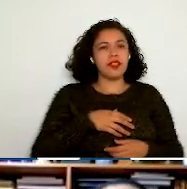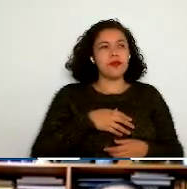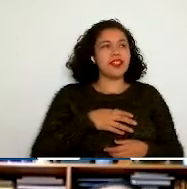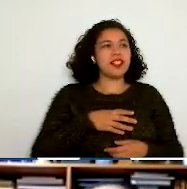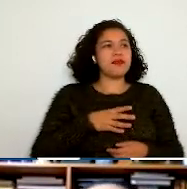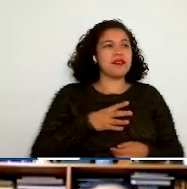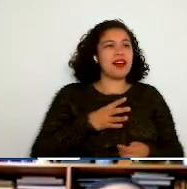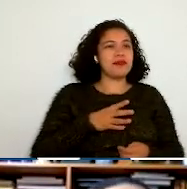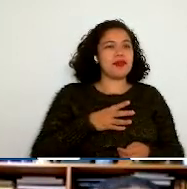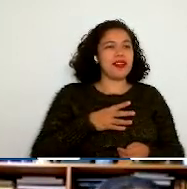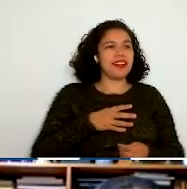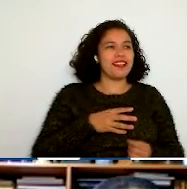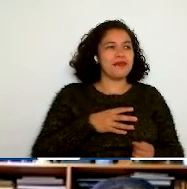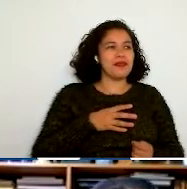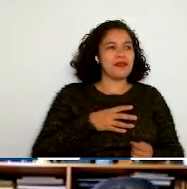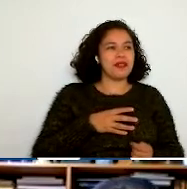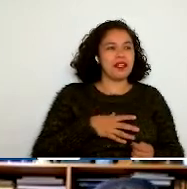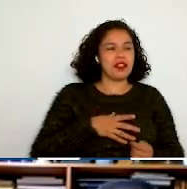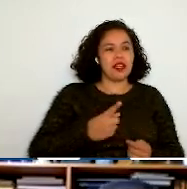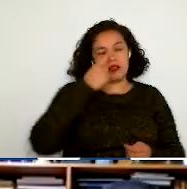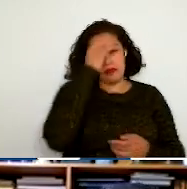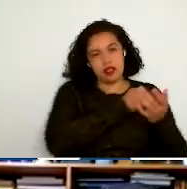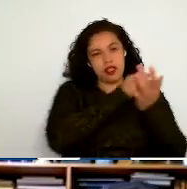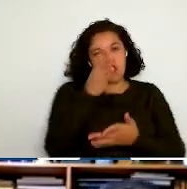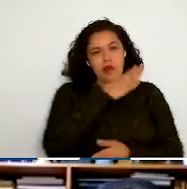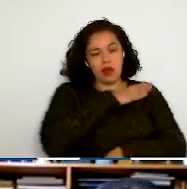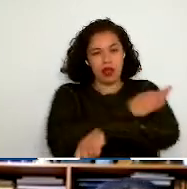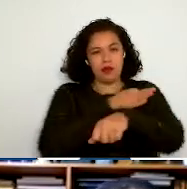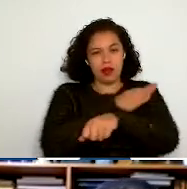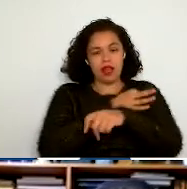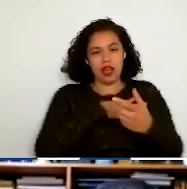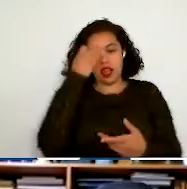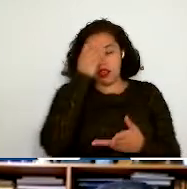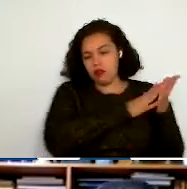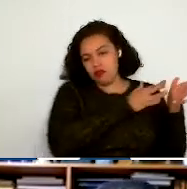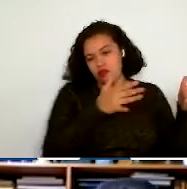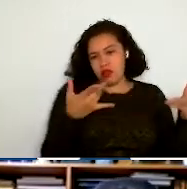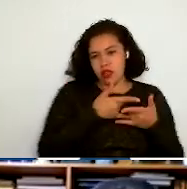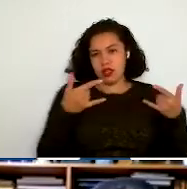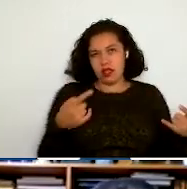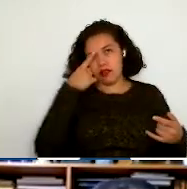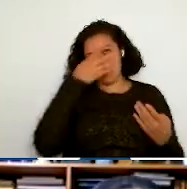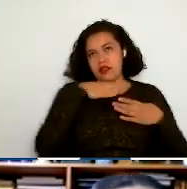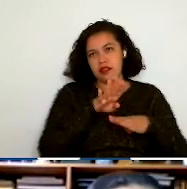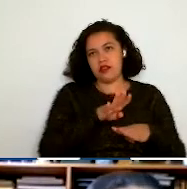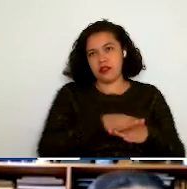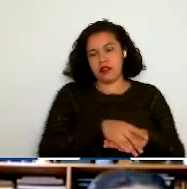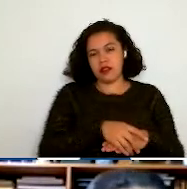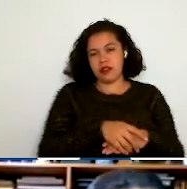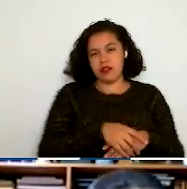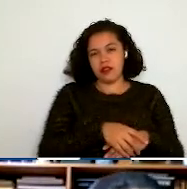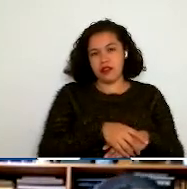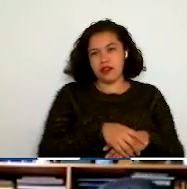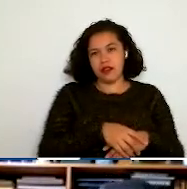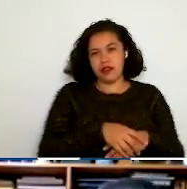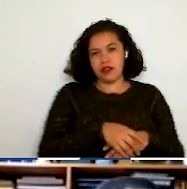qué es una buena práctica. Y hay toda una trayectoria histórica sobre estas buenas prácticas,